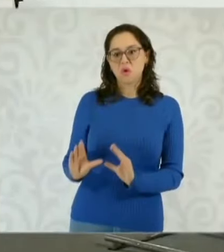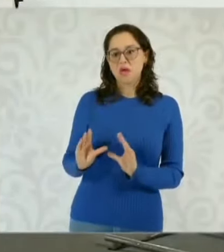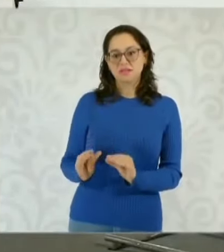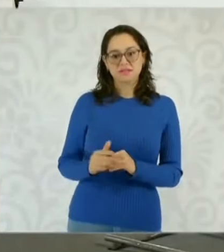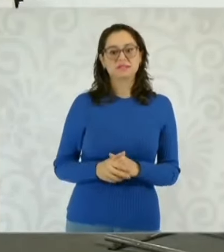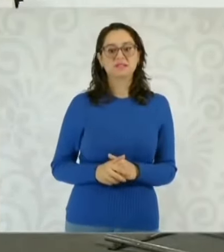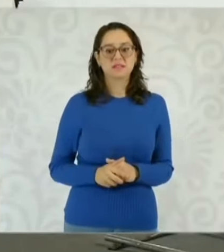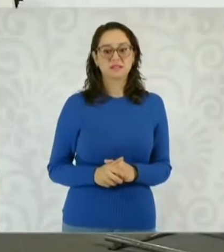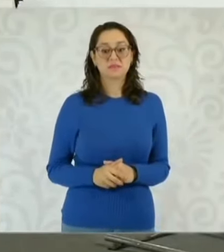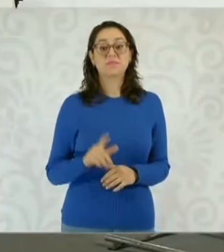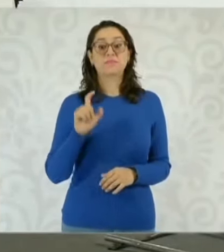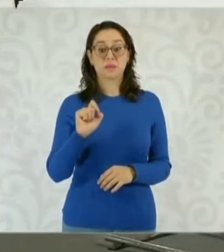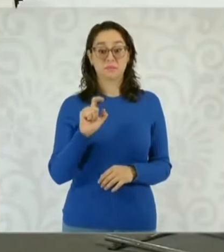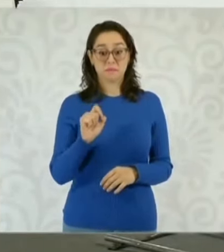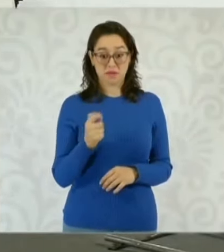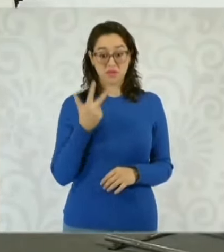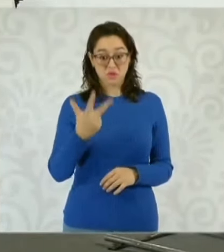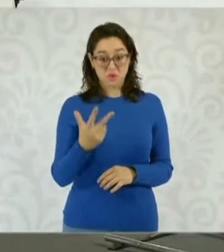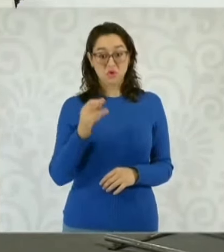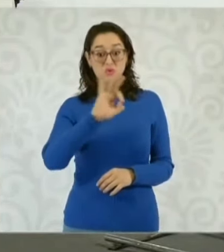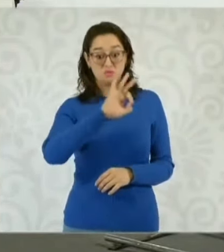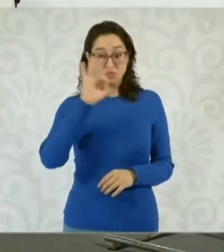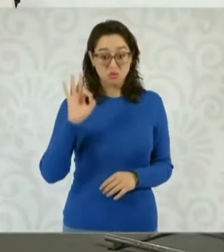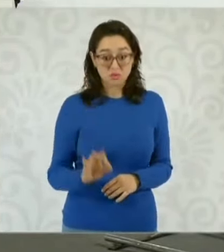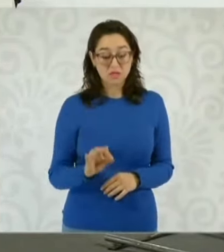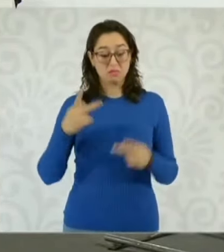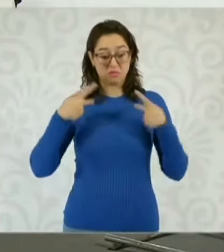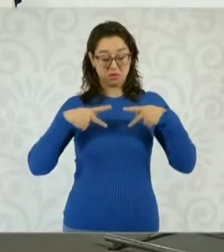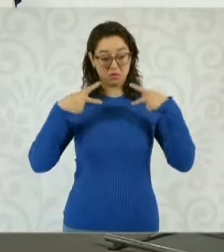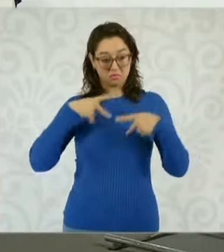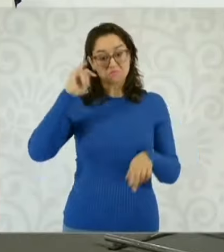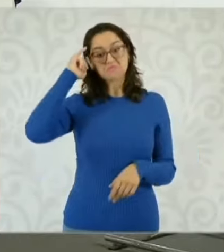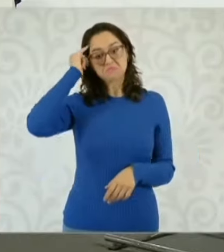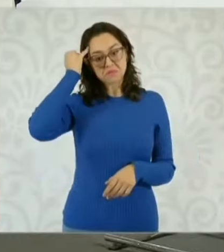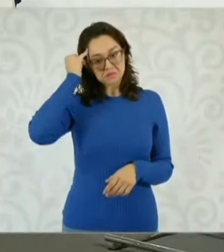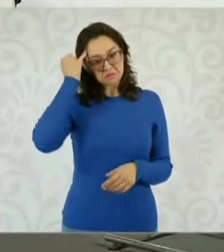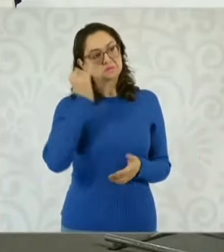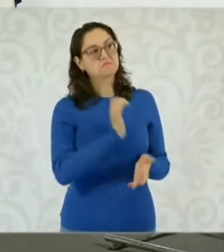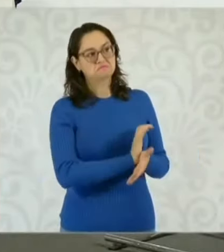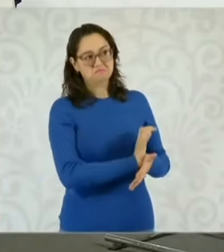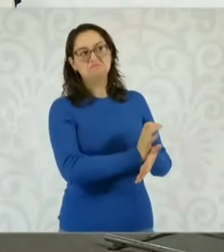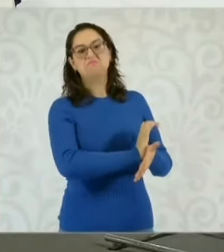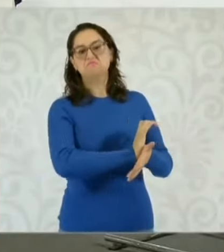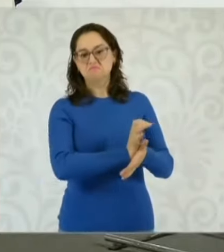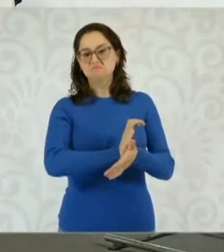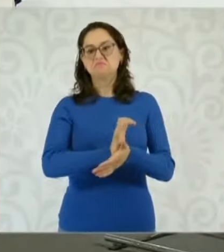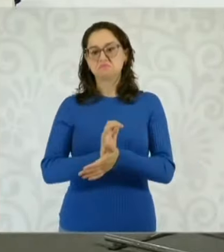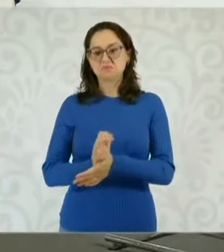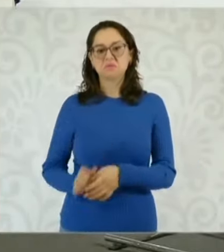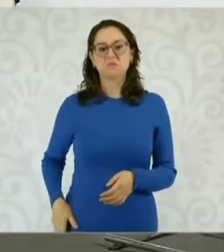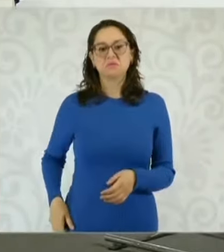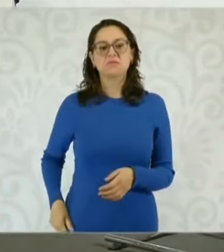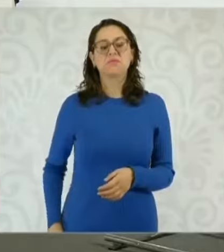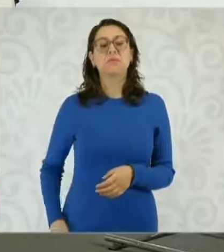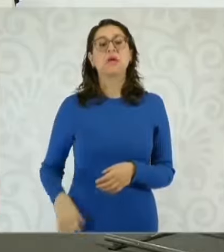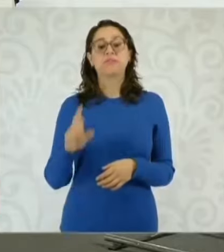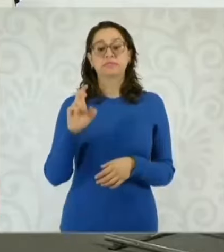28% de la población indígena ha reportado haber sido objeto de discriminación y de ese grupo